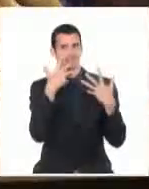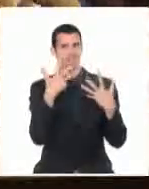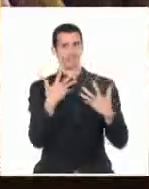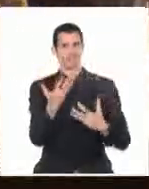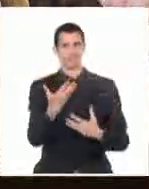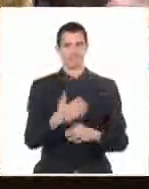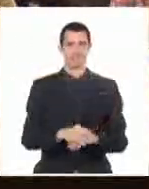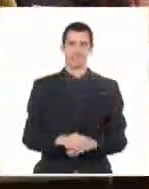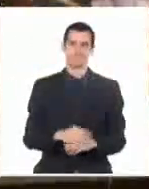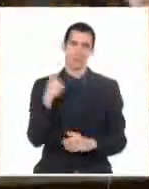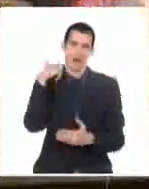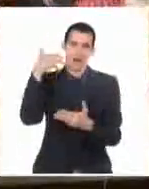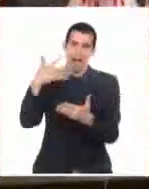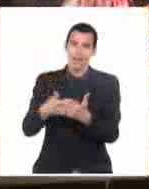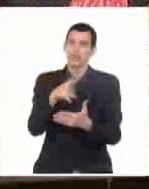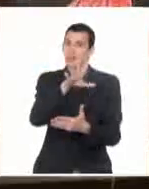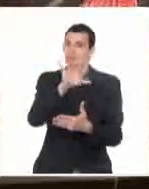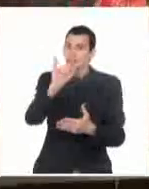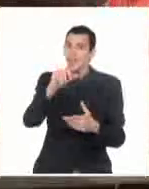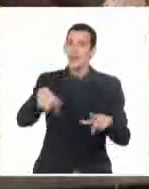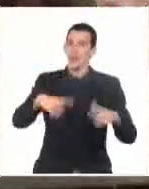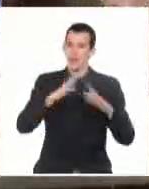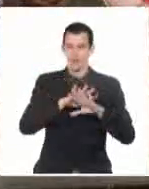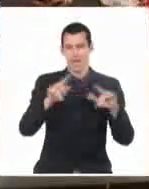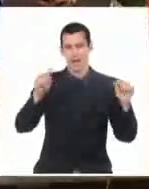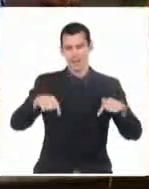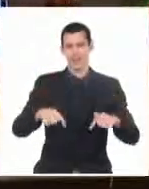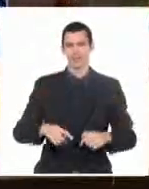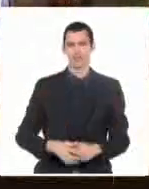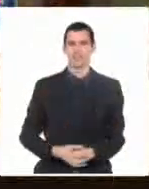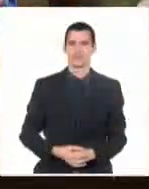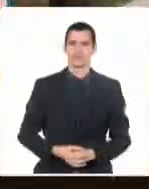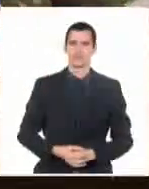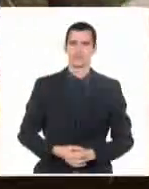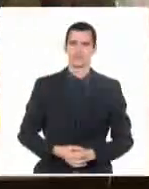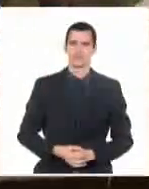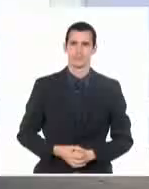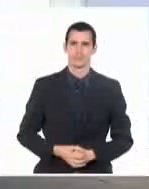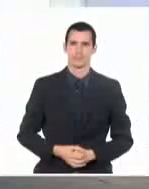En Camagüey, Jaime Amargos, Canal Cubano de Noticias.